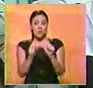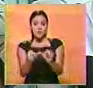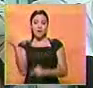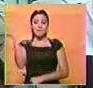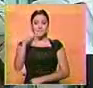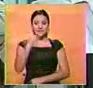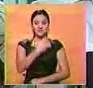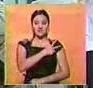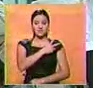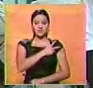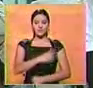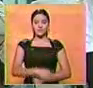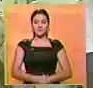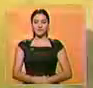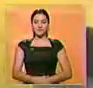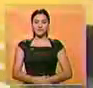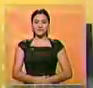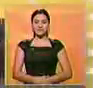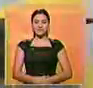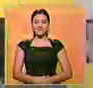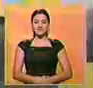más del noticiero Venevisión.